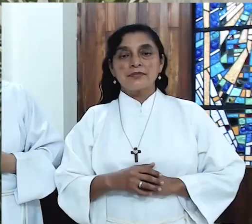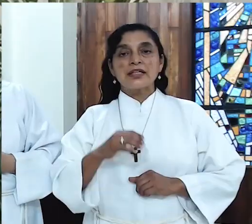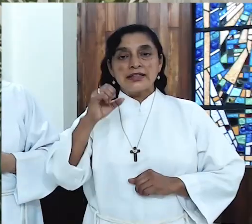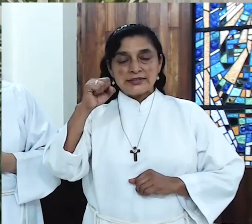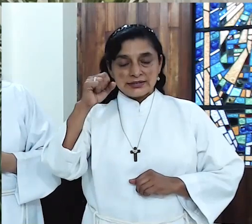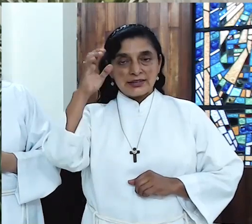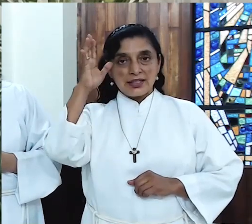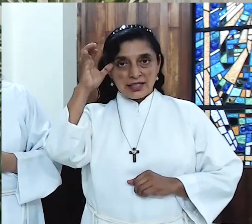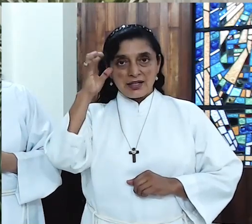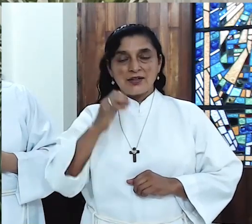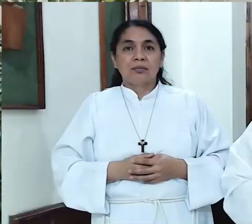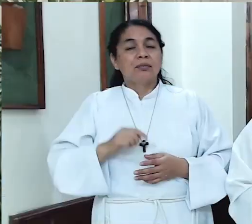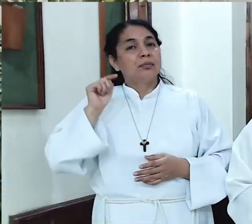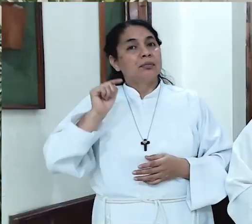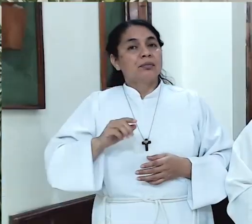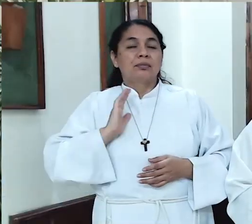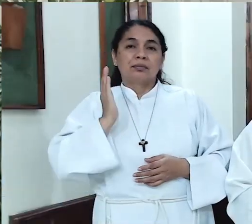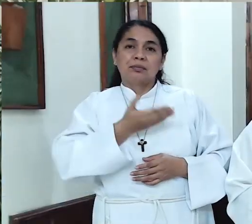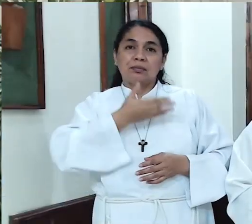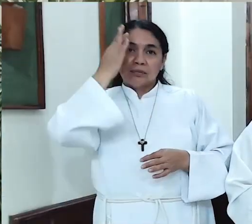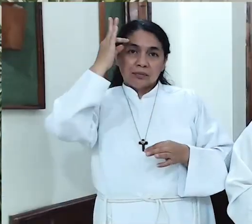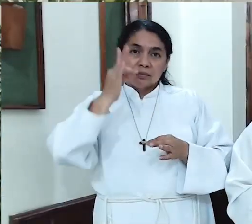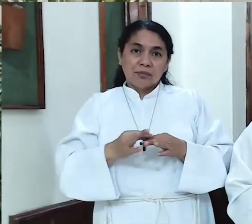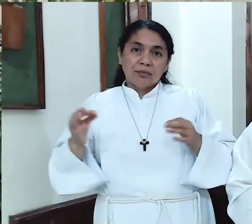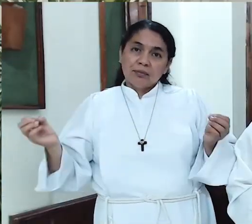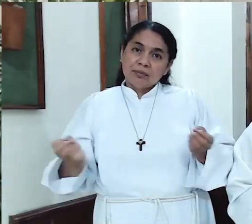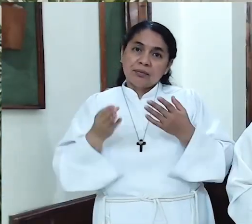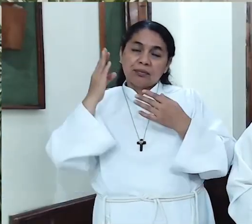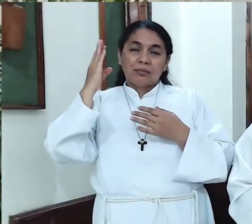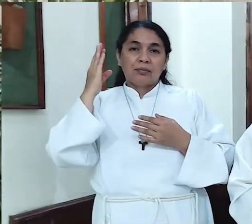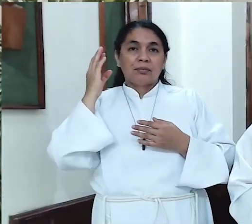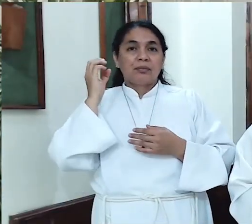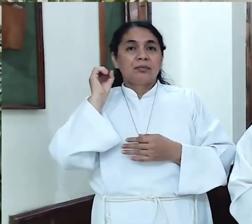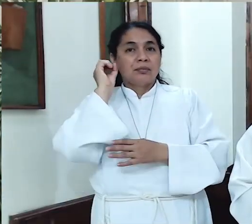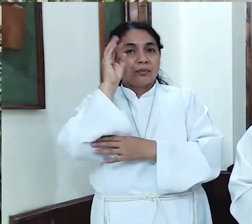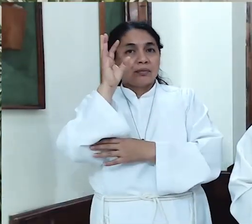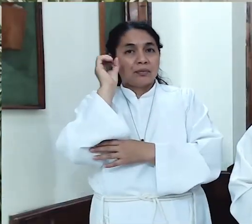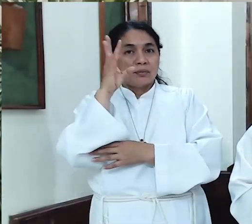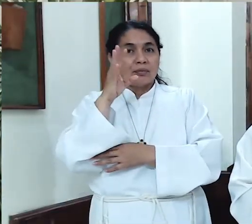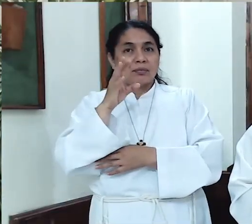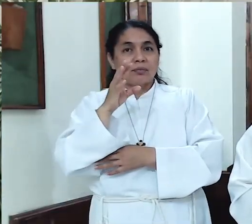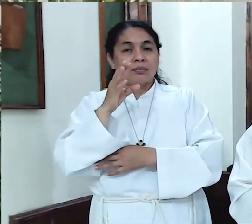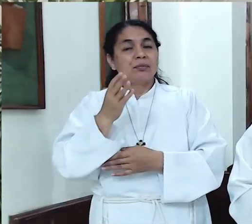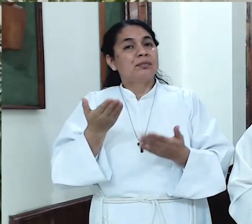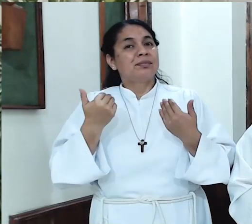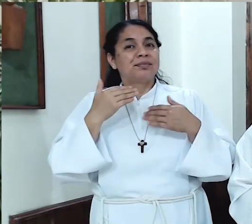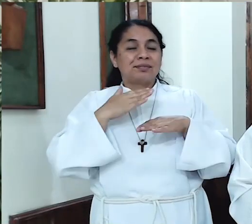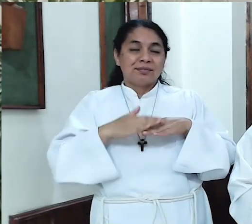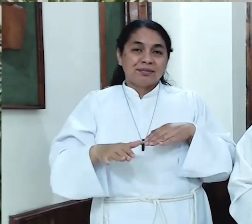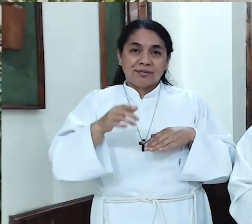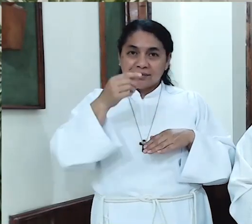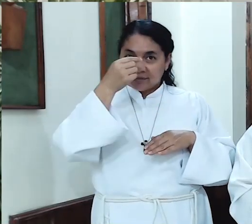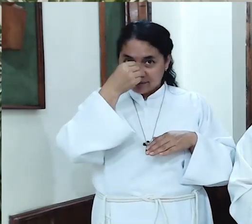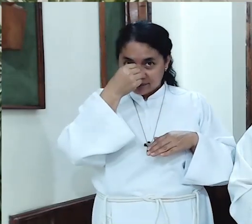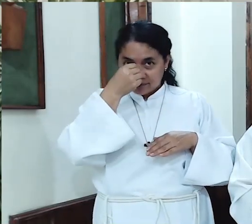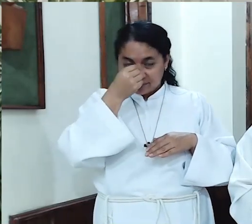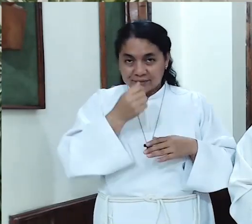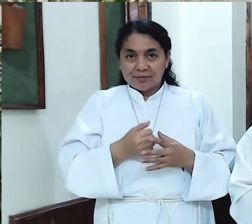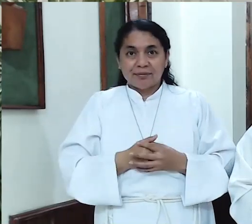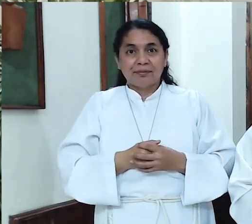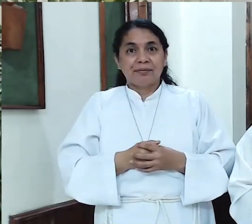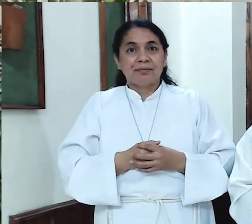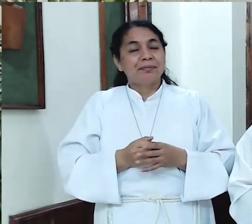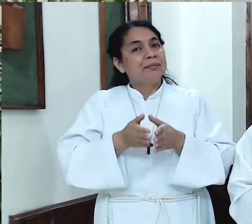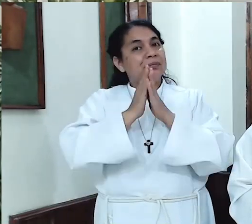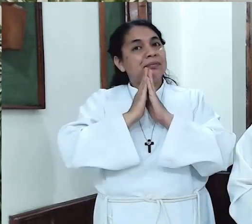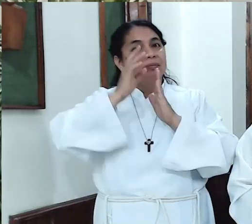Sí, creo. Esta es nuestra fe que nos gloriamos de profesar. Y ahora les invito a orar, a